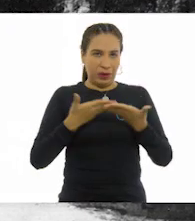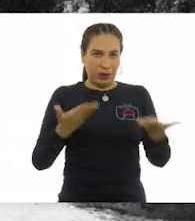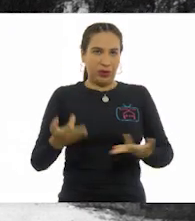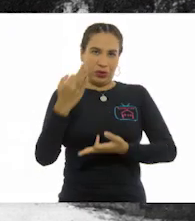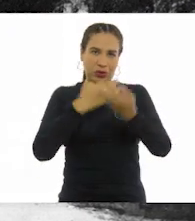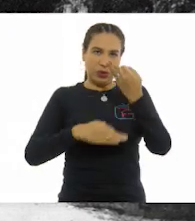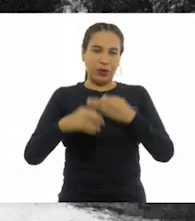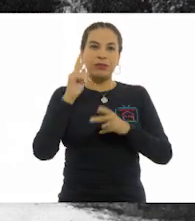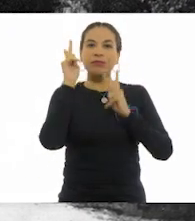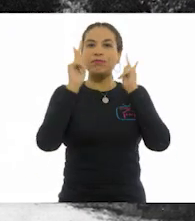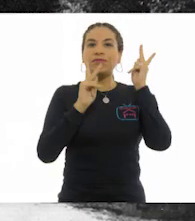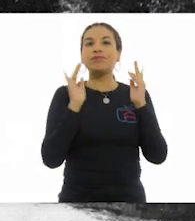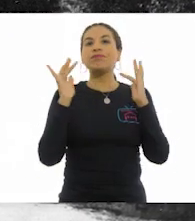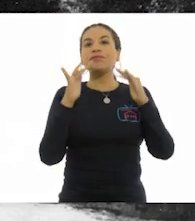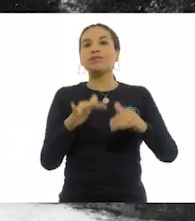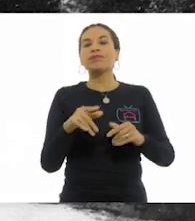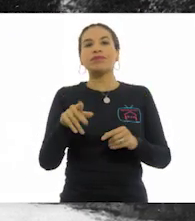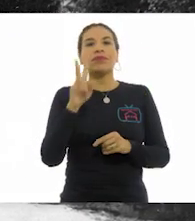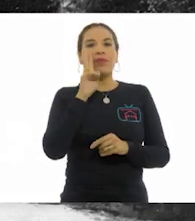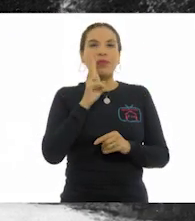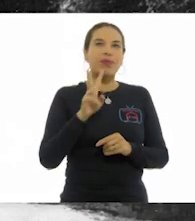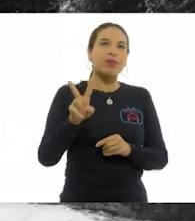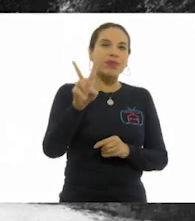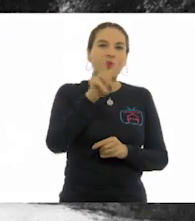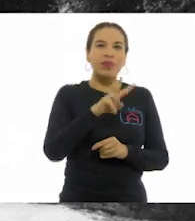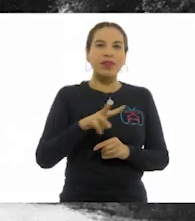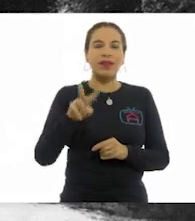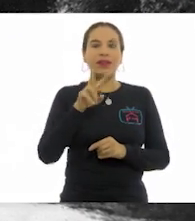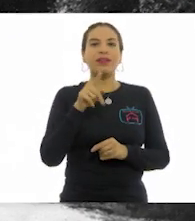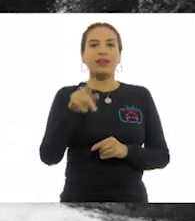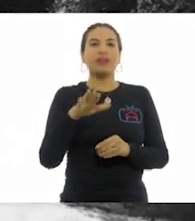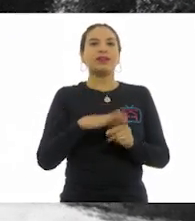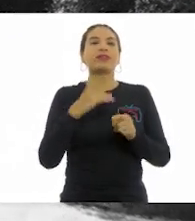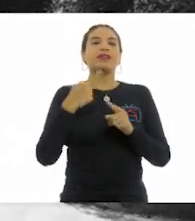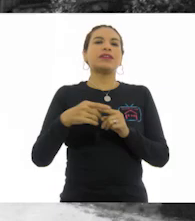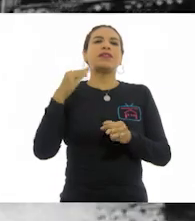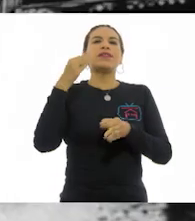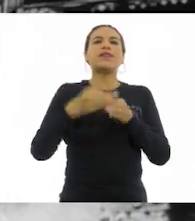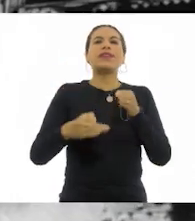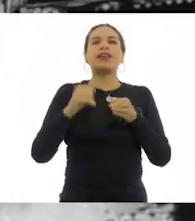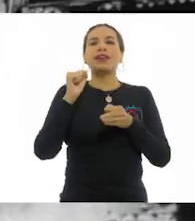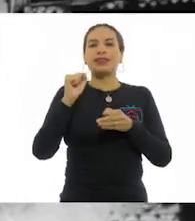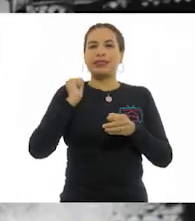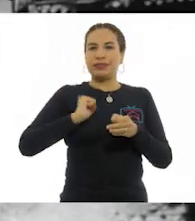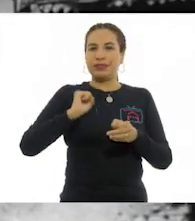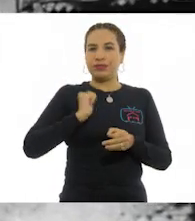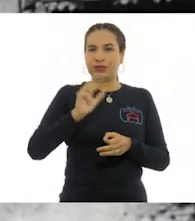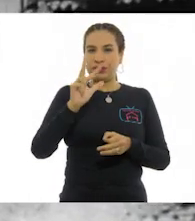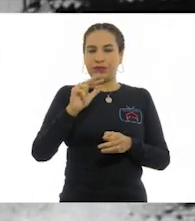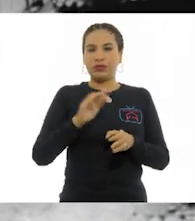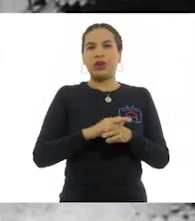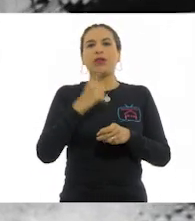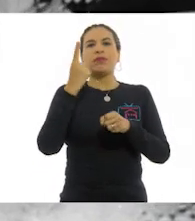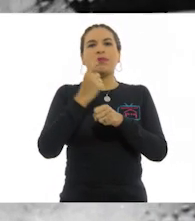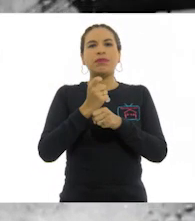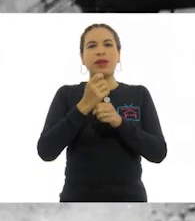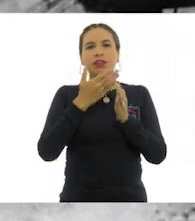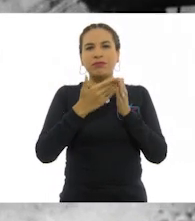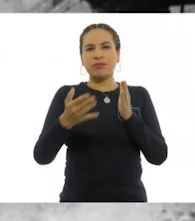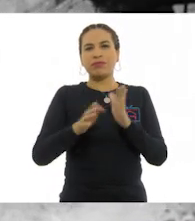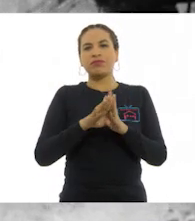todos quienes nos visitan así la observan. Es de fines del XVIII y el primer cuarto del siglo